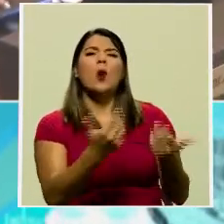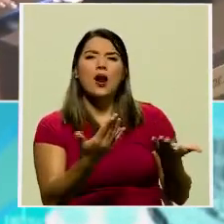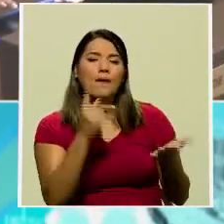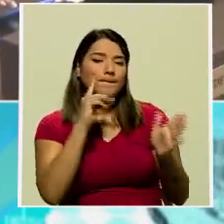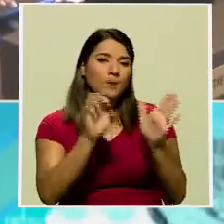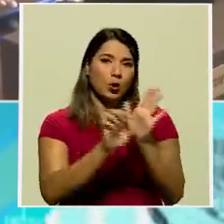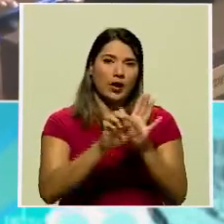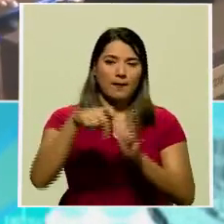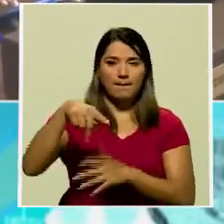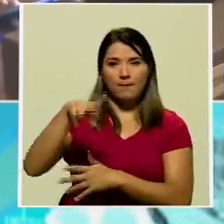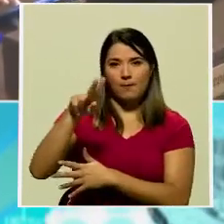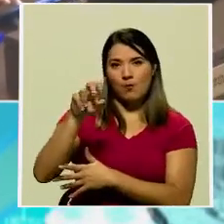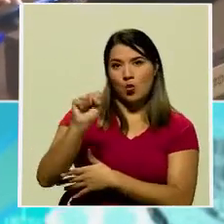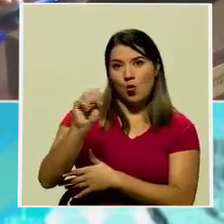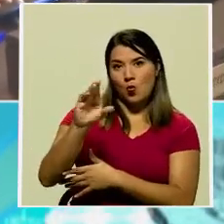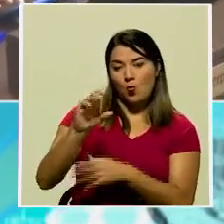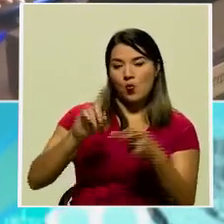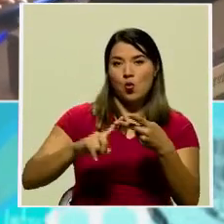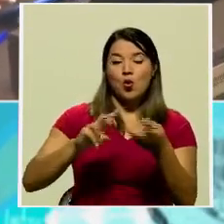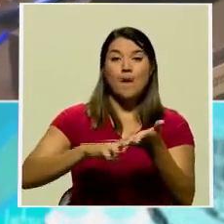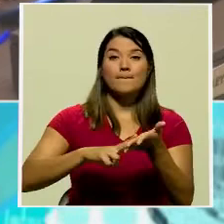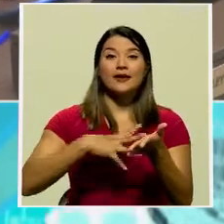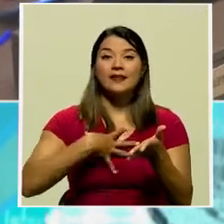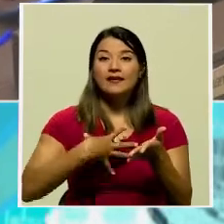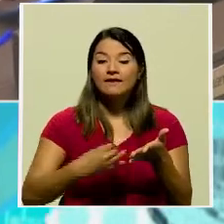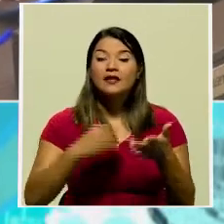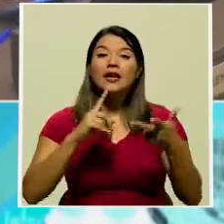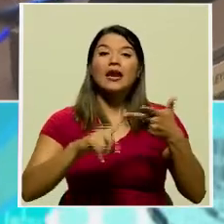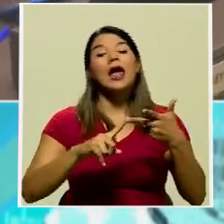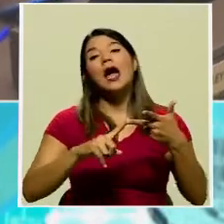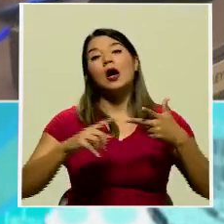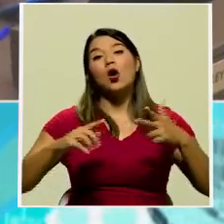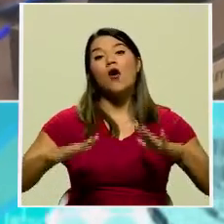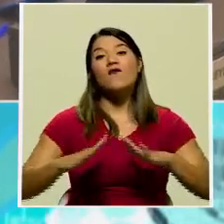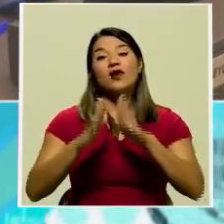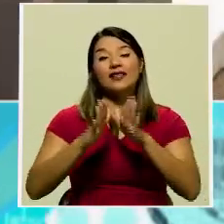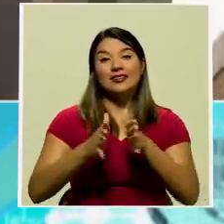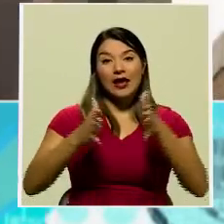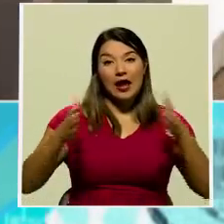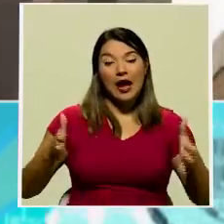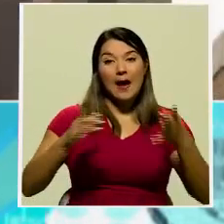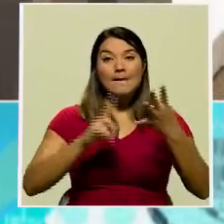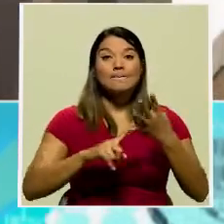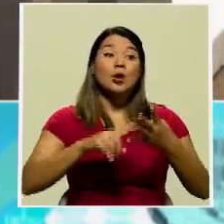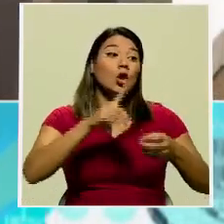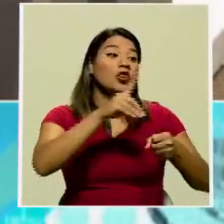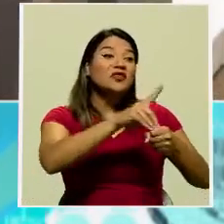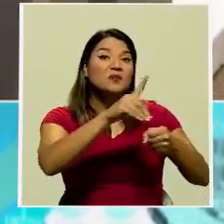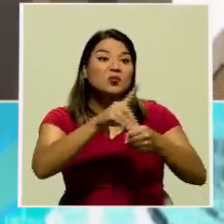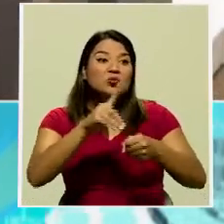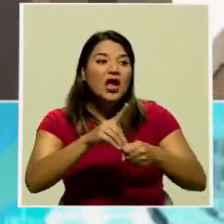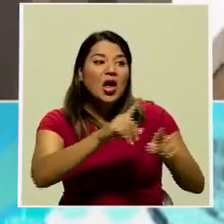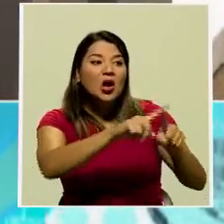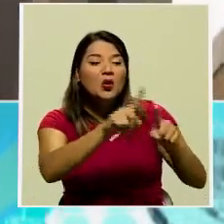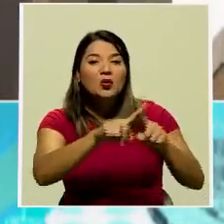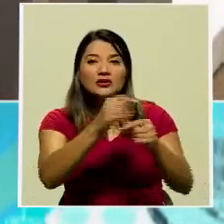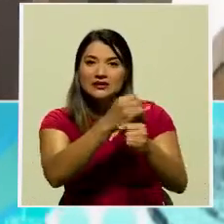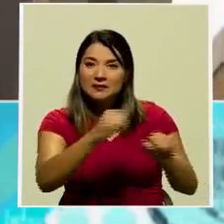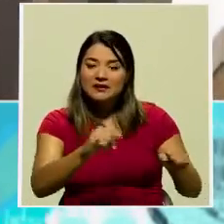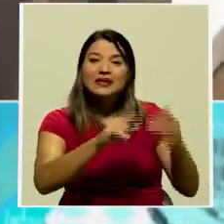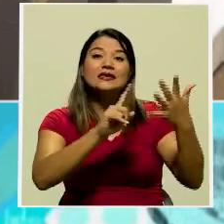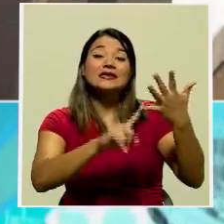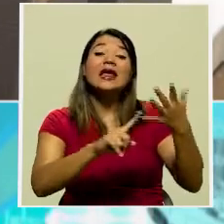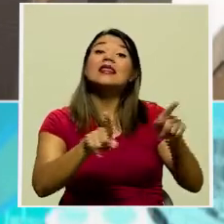Cristiana, el Partido Liberación Nacional, el Frente Amplio, diputados independientes y también lo que es la misma